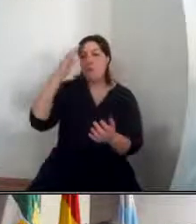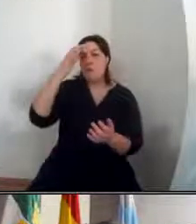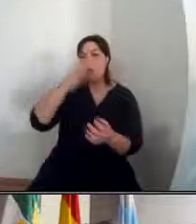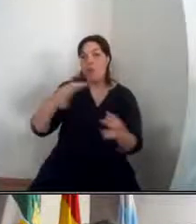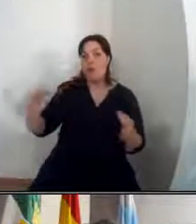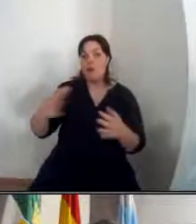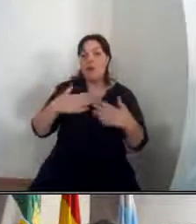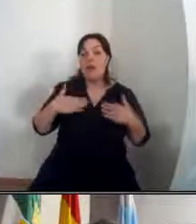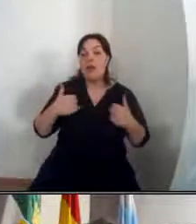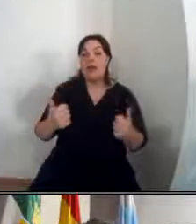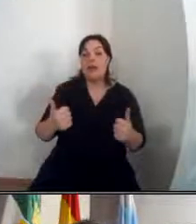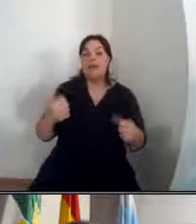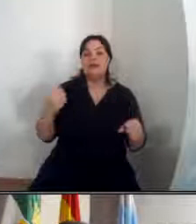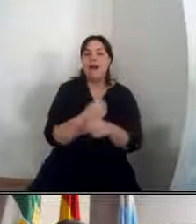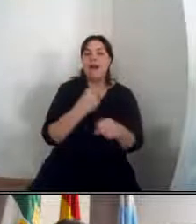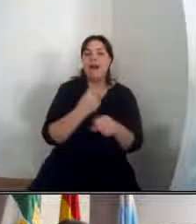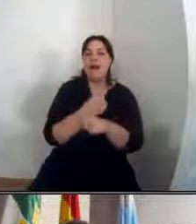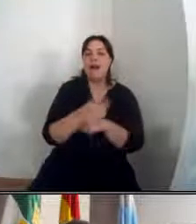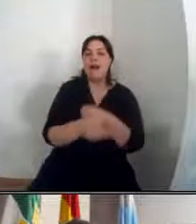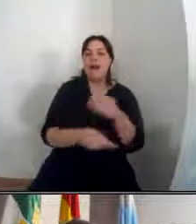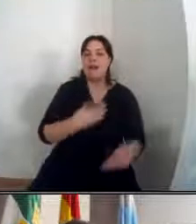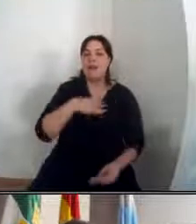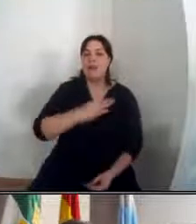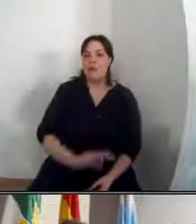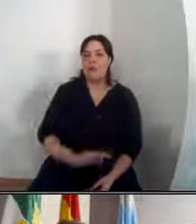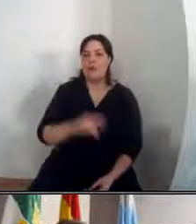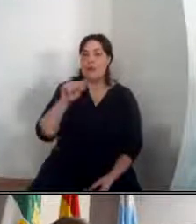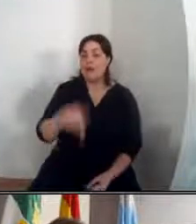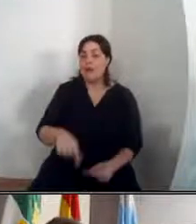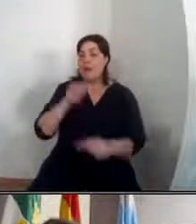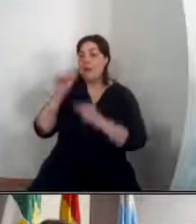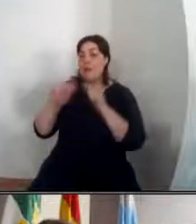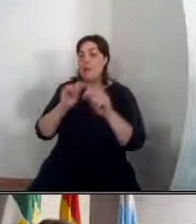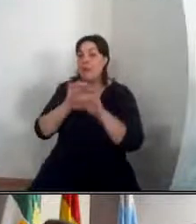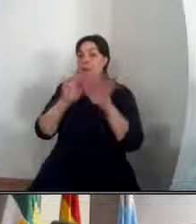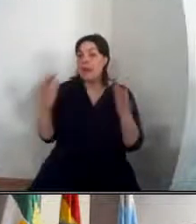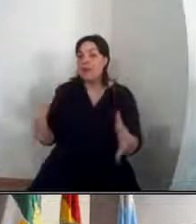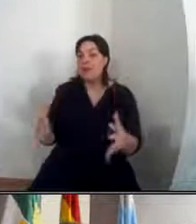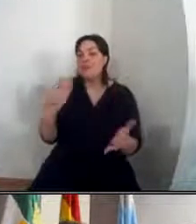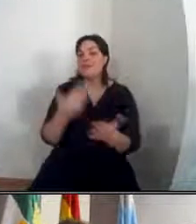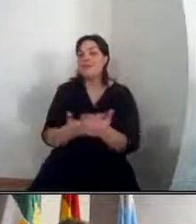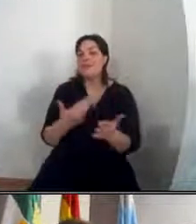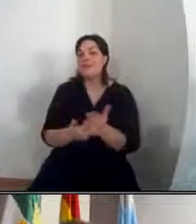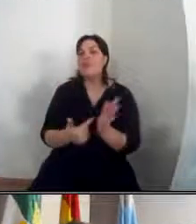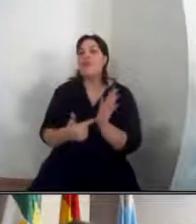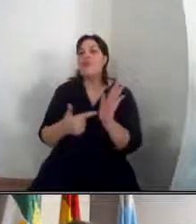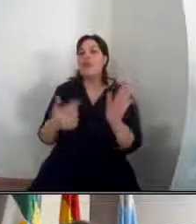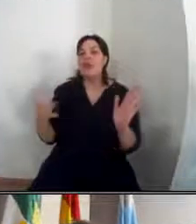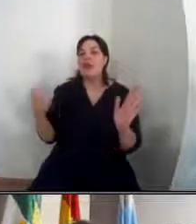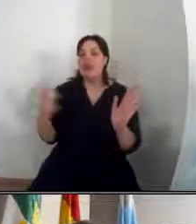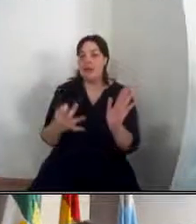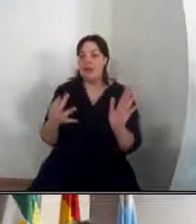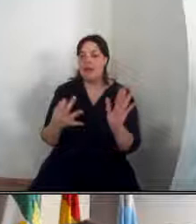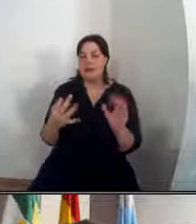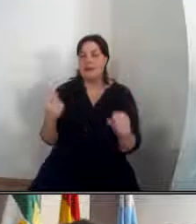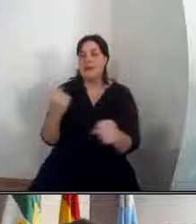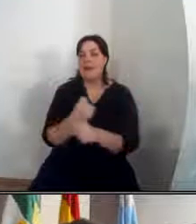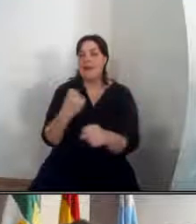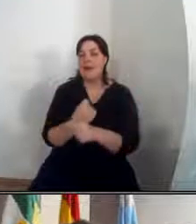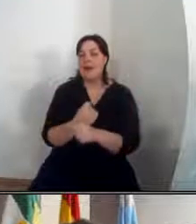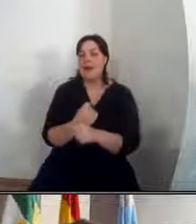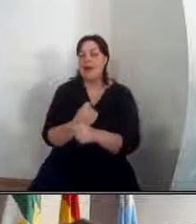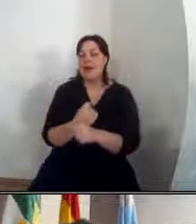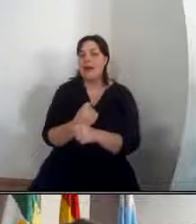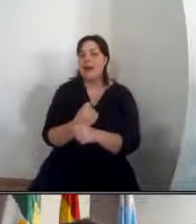se pueda trabajar. Y en esta pandemia, además, se ha demostrado que efectivamente se puede trabajar